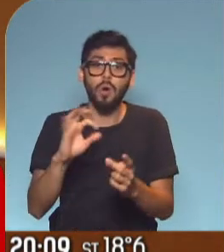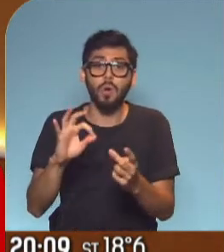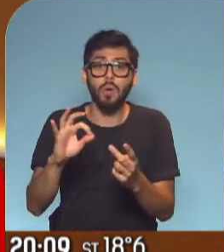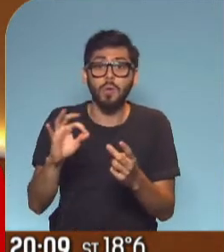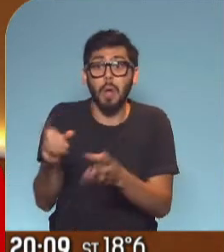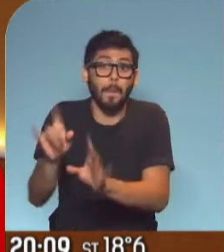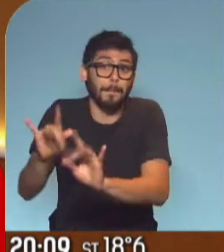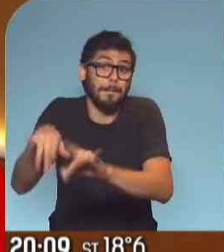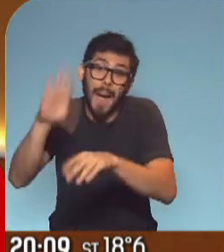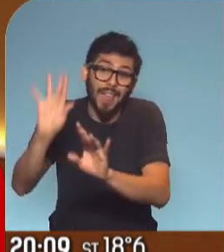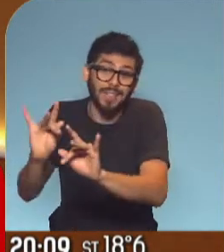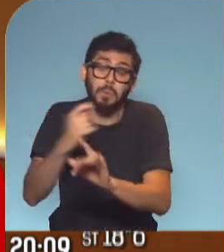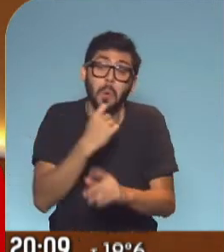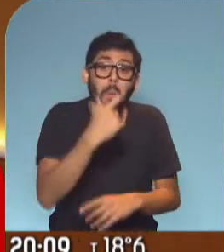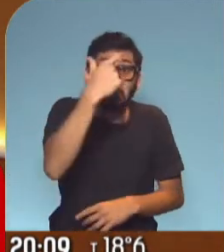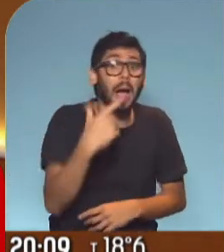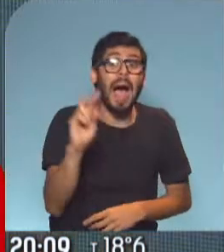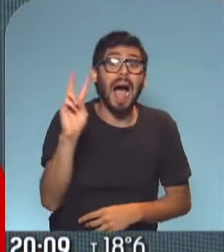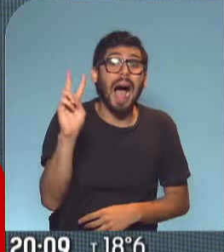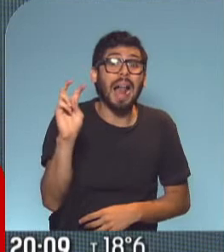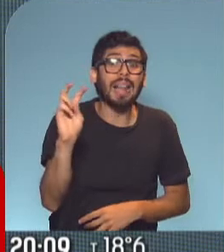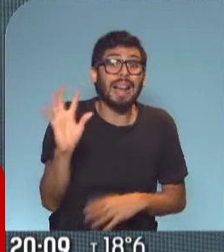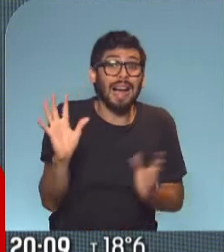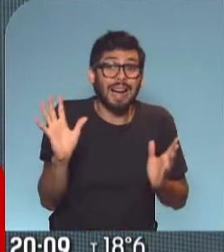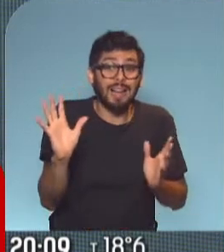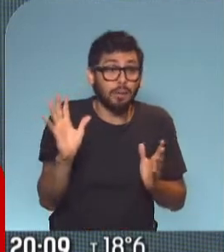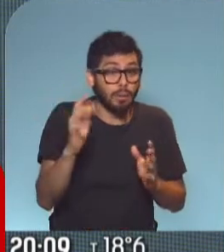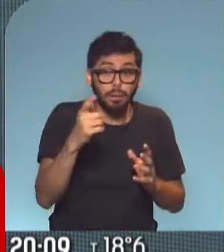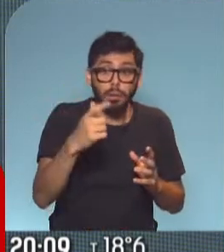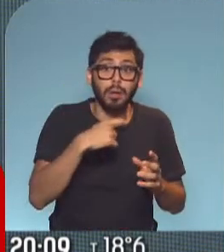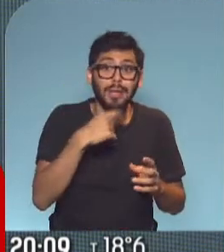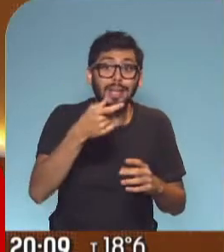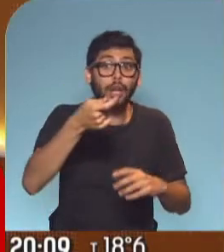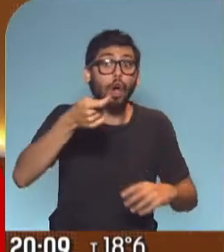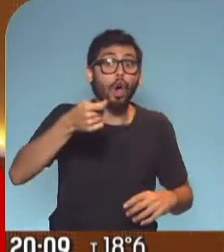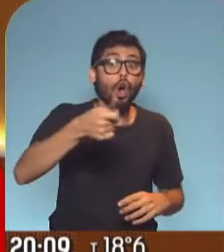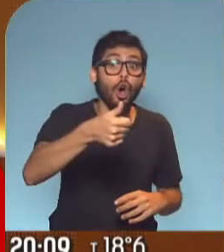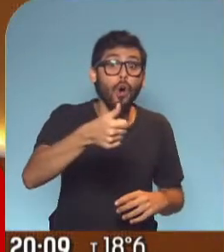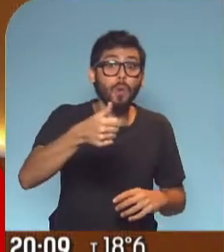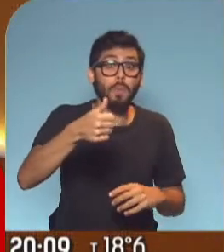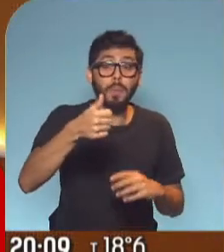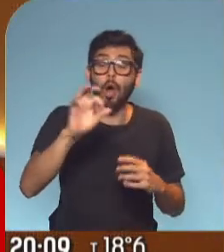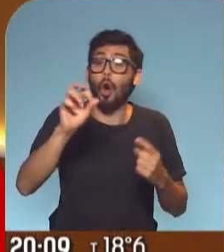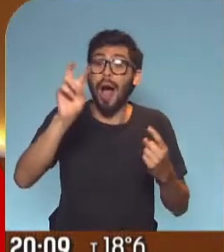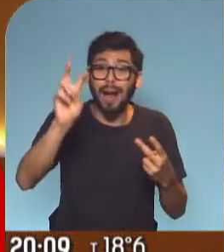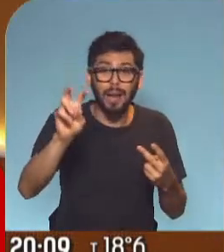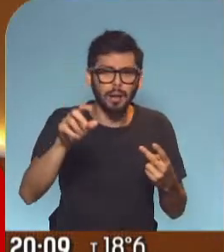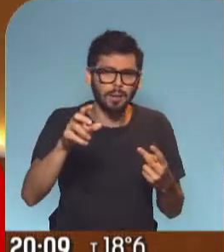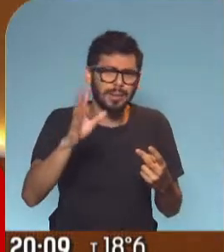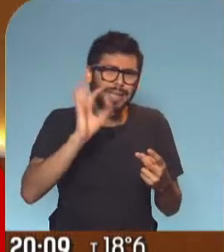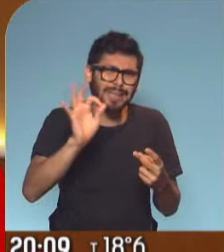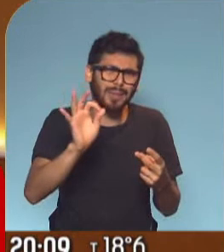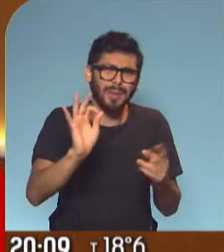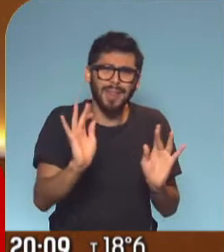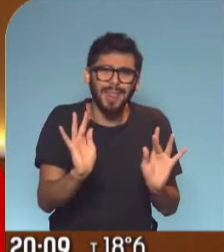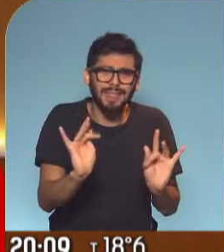ciudad, sino simplemente quien alquila, para poder acceder a ese departamento se da cuenta la cantidad de barreras que tienen que superar para poder acceder a dormir